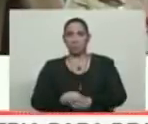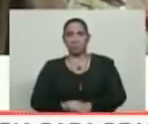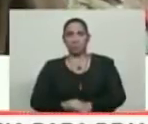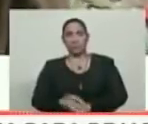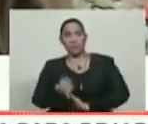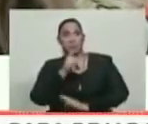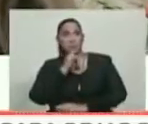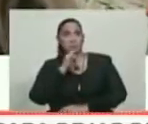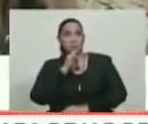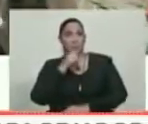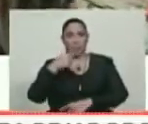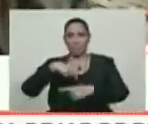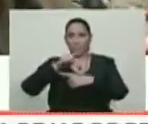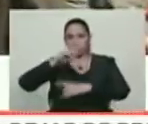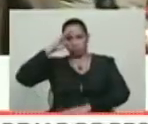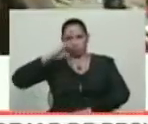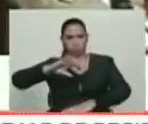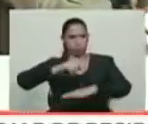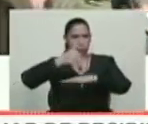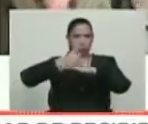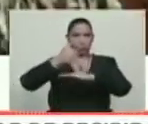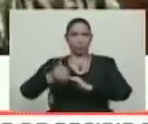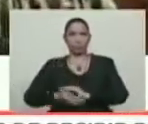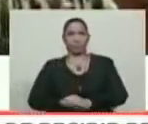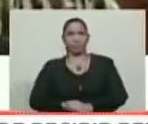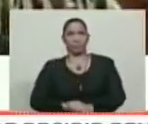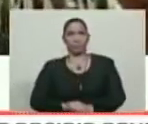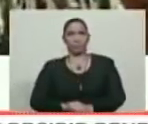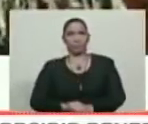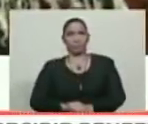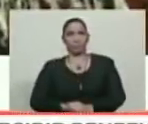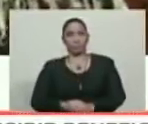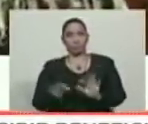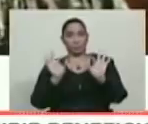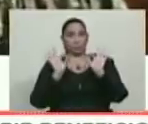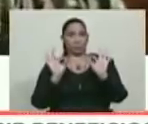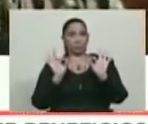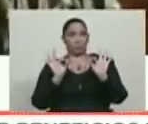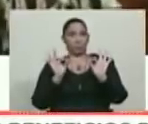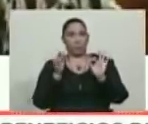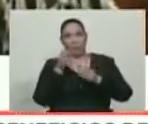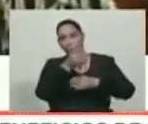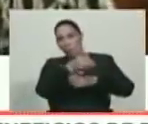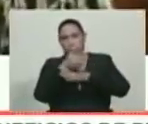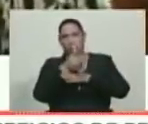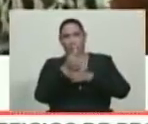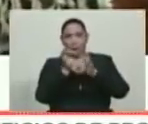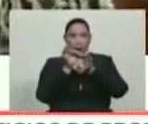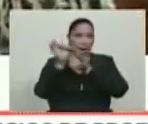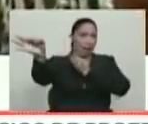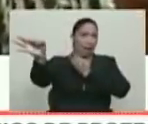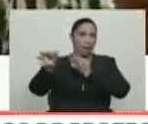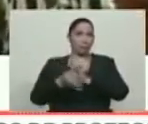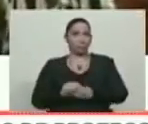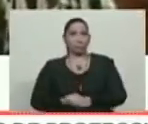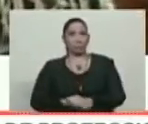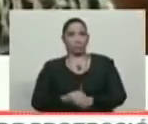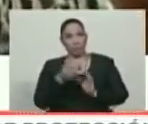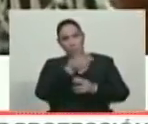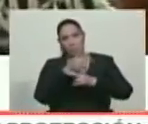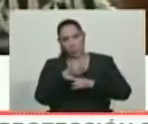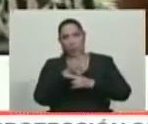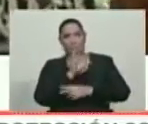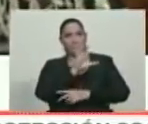informo que soy el primer teniente Garván Andrade Eduardo Joan, especialista en tiro a larga distancia. Un tiro, una patria